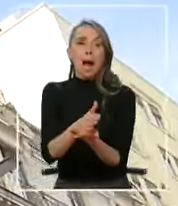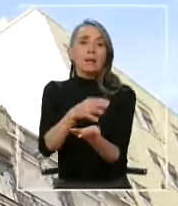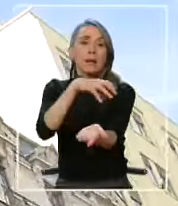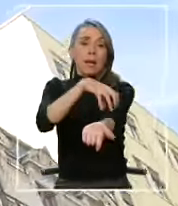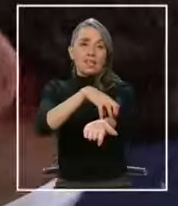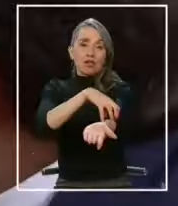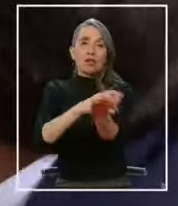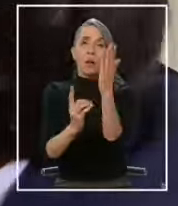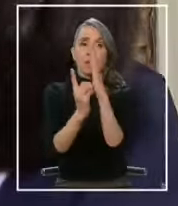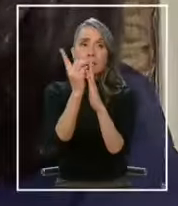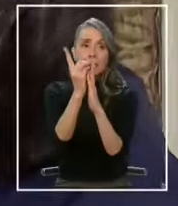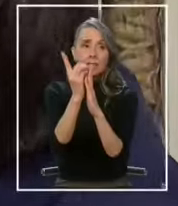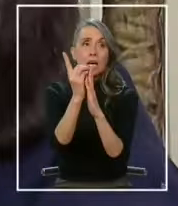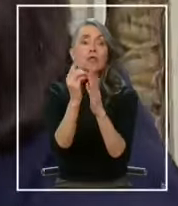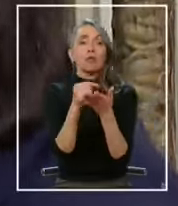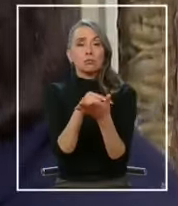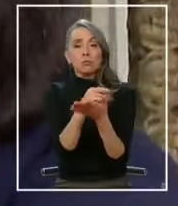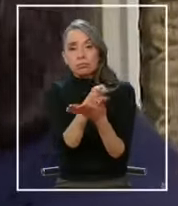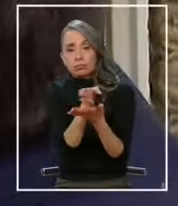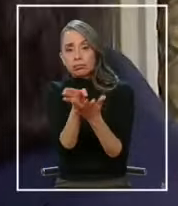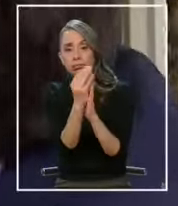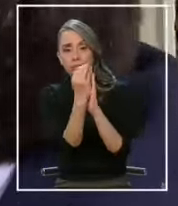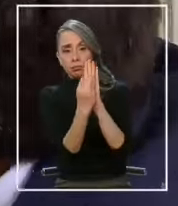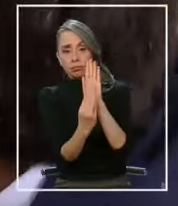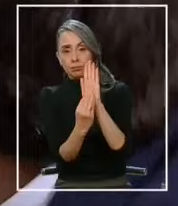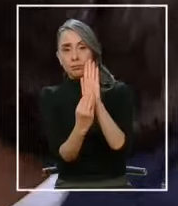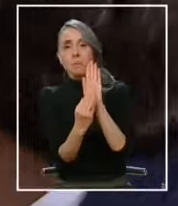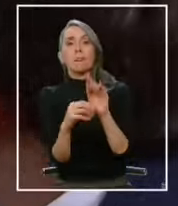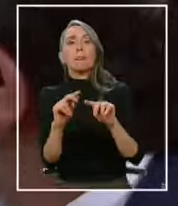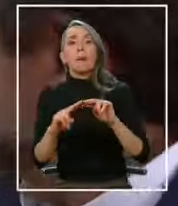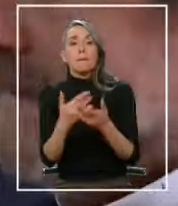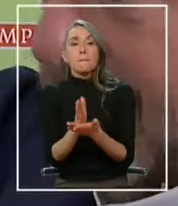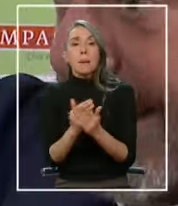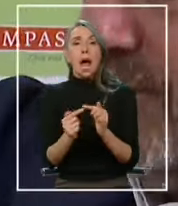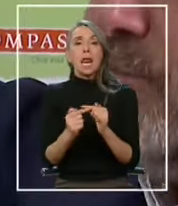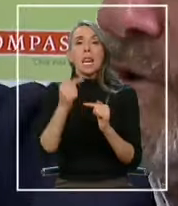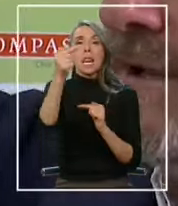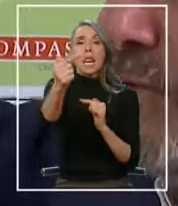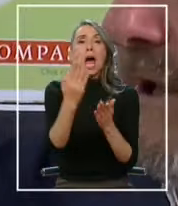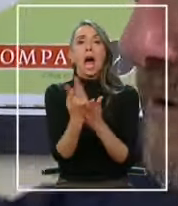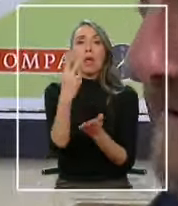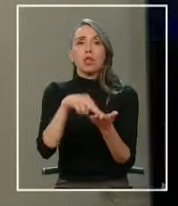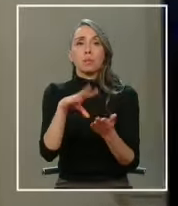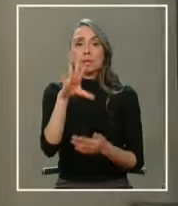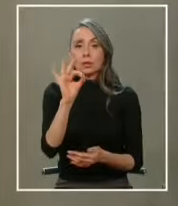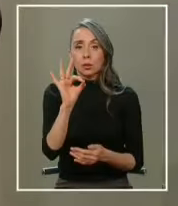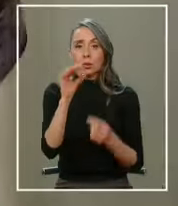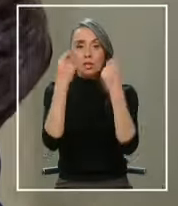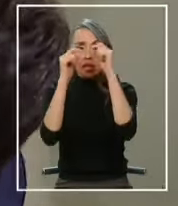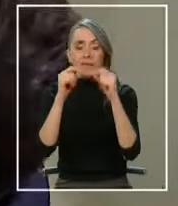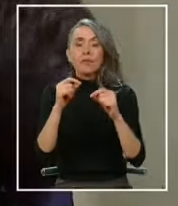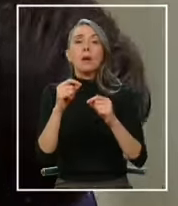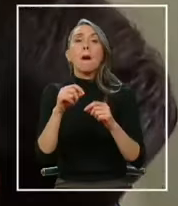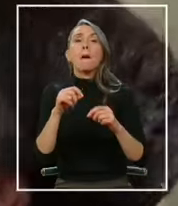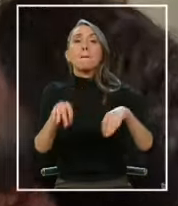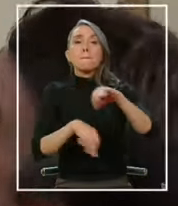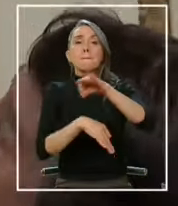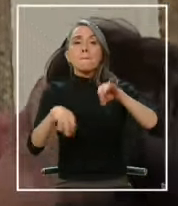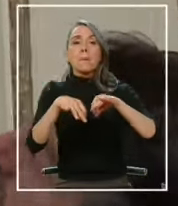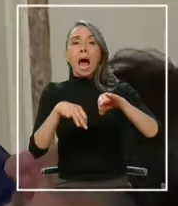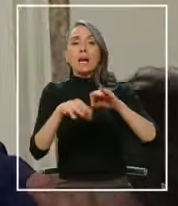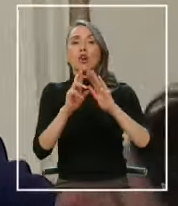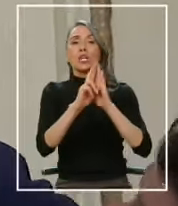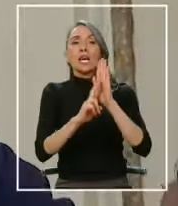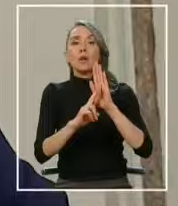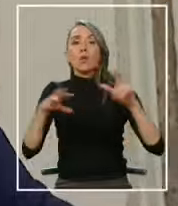Desarrollo, una serie de lineamientos que buscan plantear una hoja de ruta hacia el 2050 y revisar el plano regulador de la